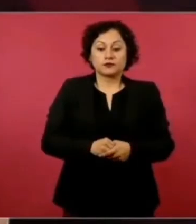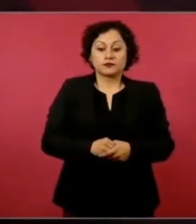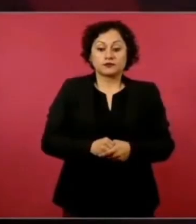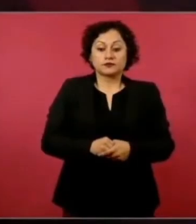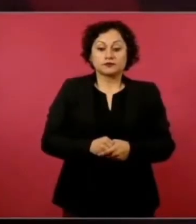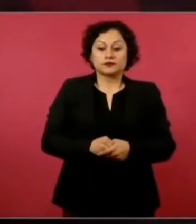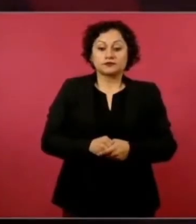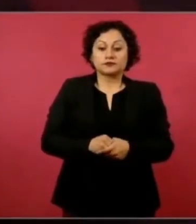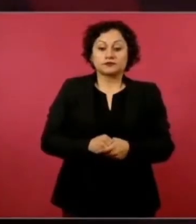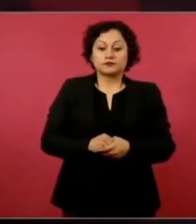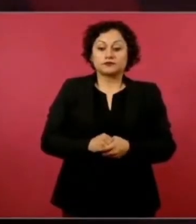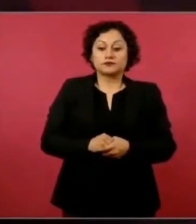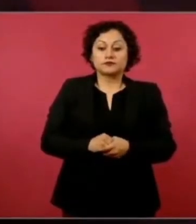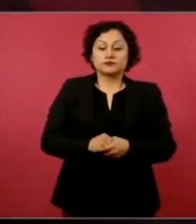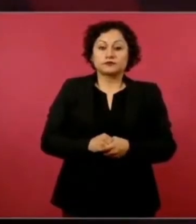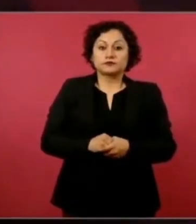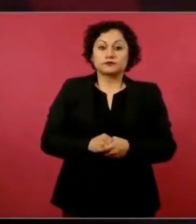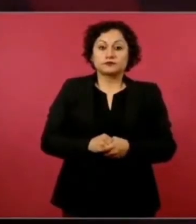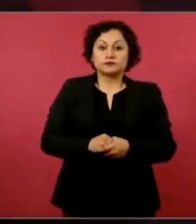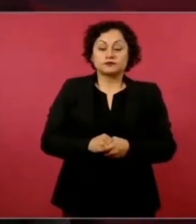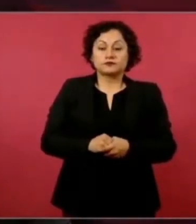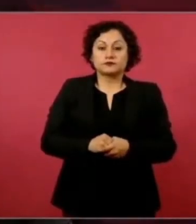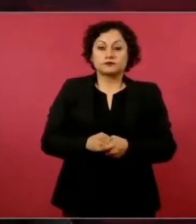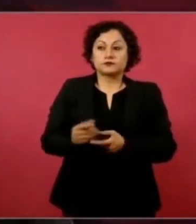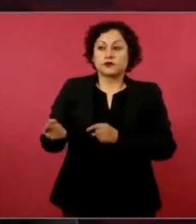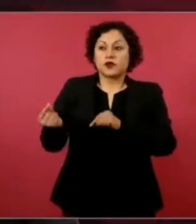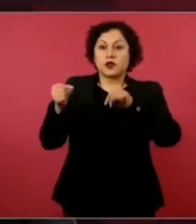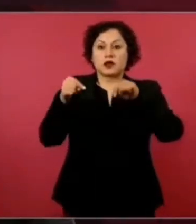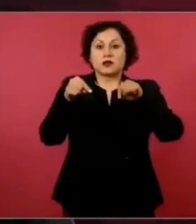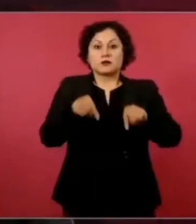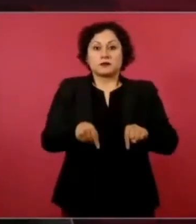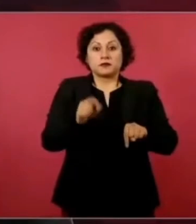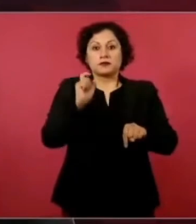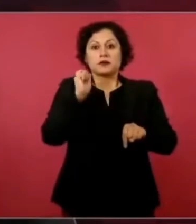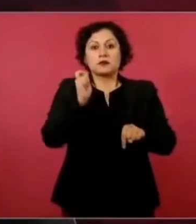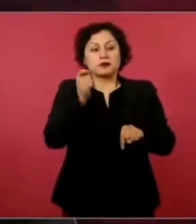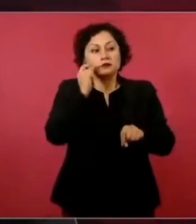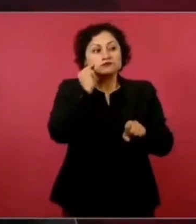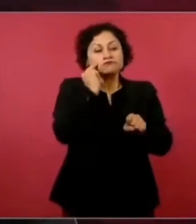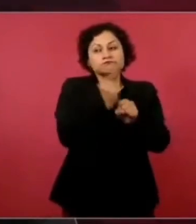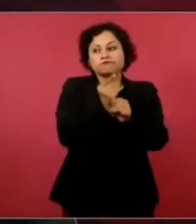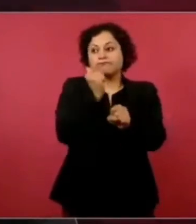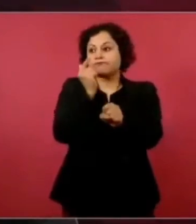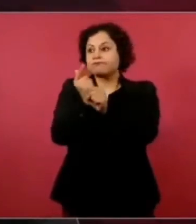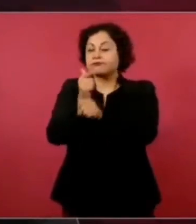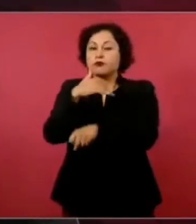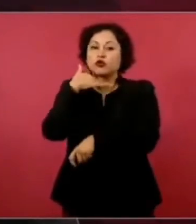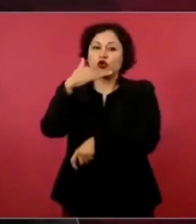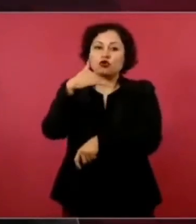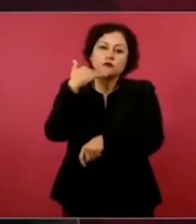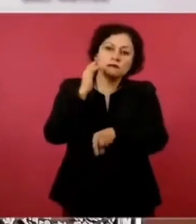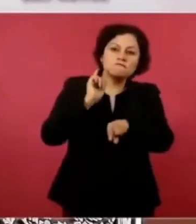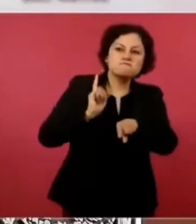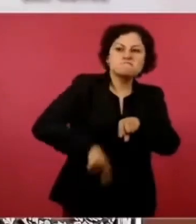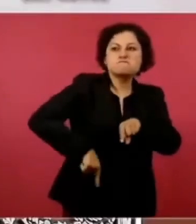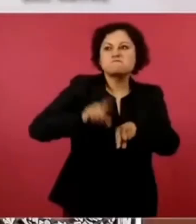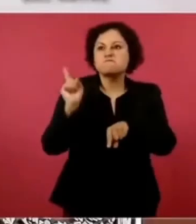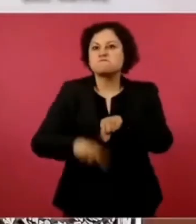pues es el que ha combatido la corrupción de manera sistemática. Antes no tuvimos un gobierno así.